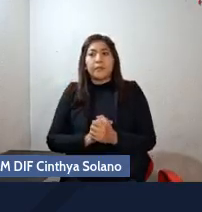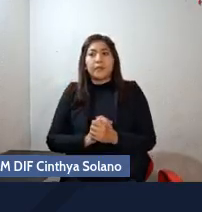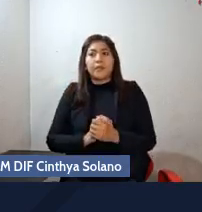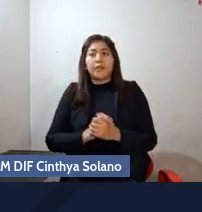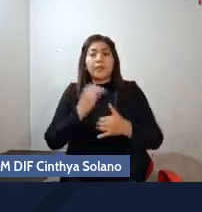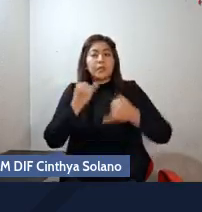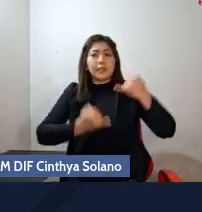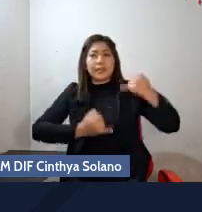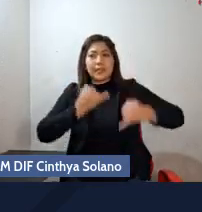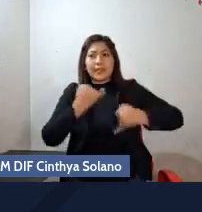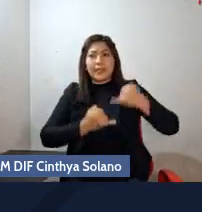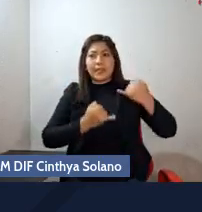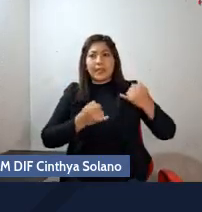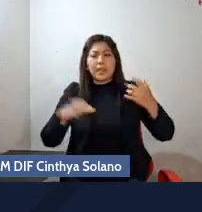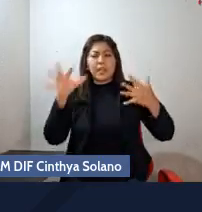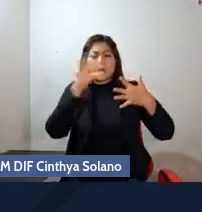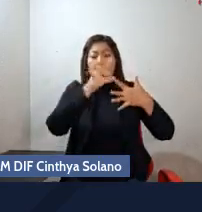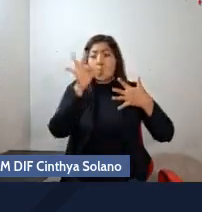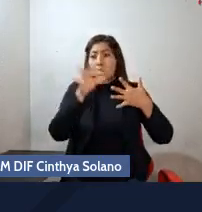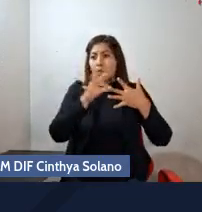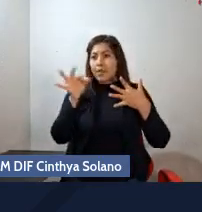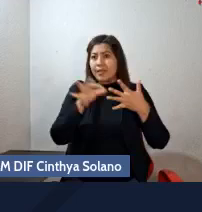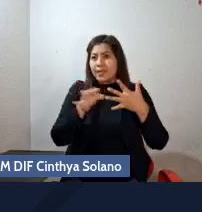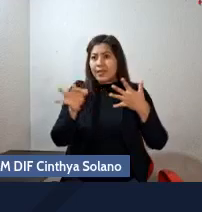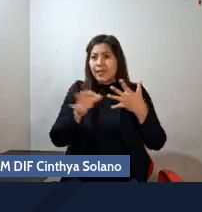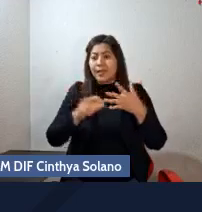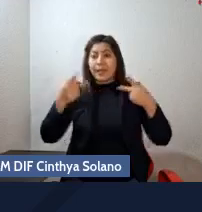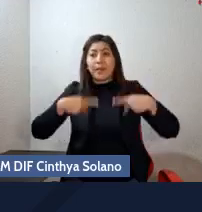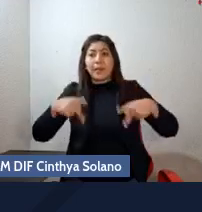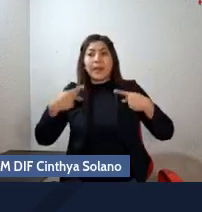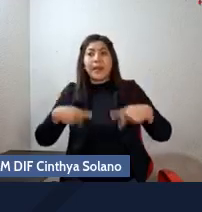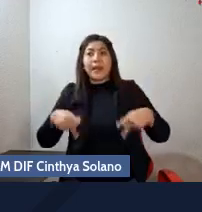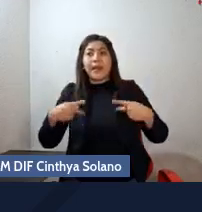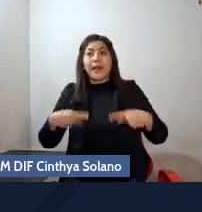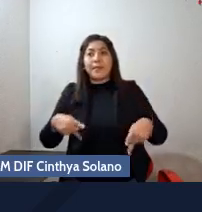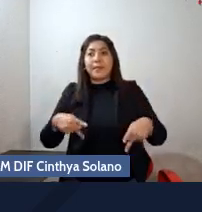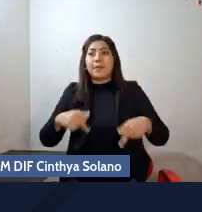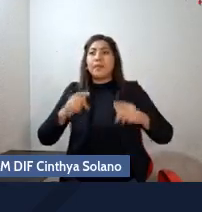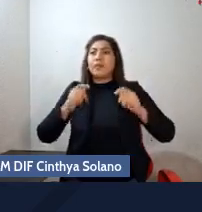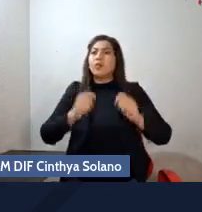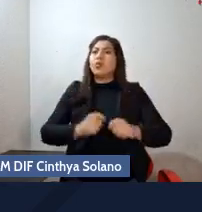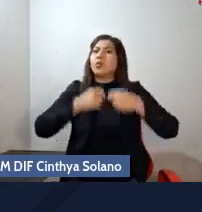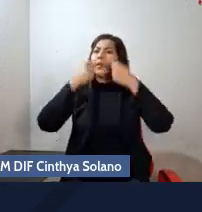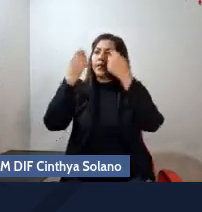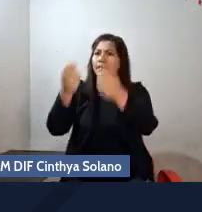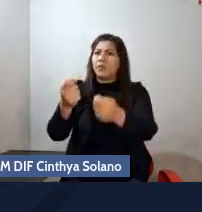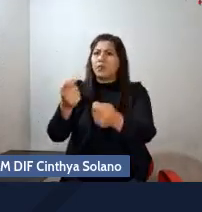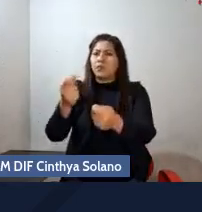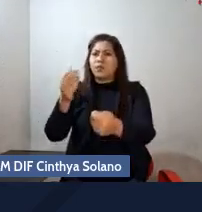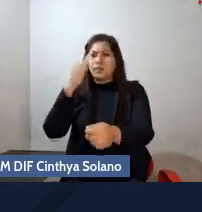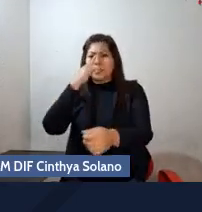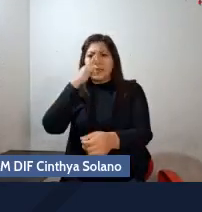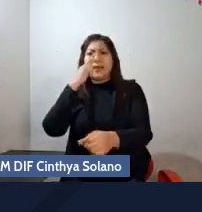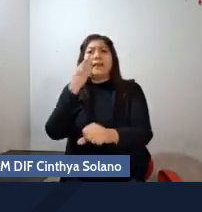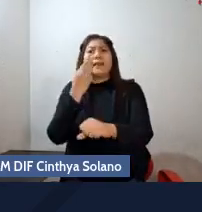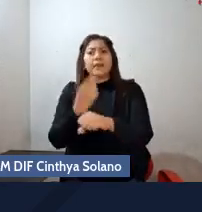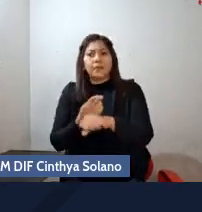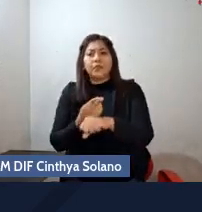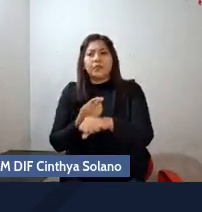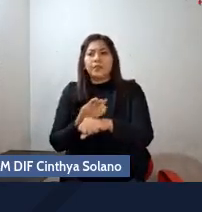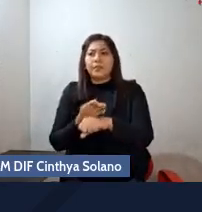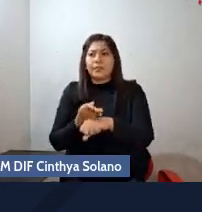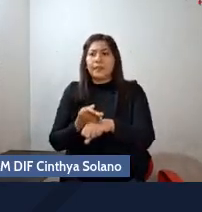de las personas autorizadas para ejercer ese cargo en las listas del tribunal, del hoy Poder